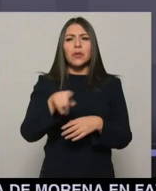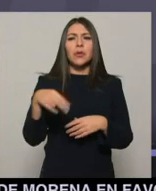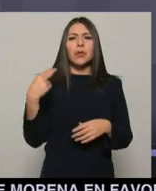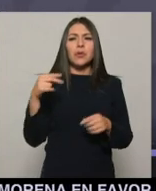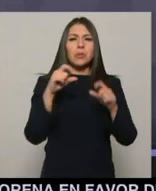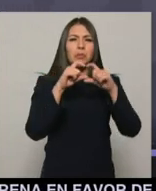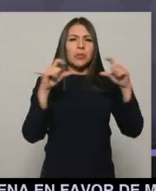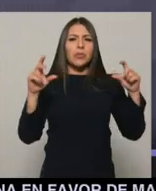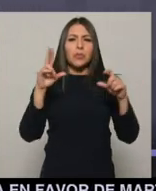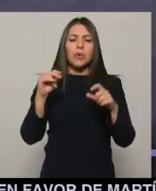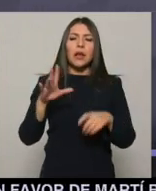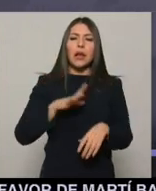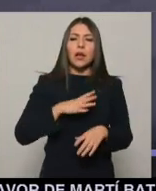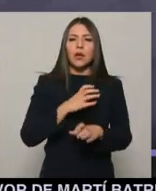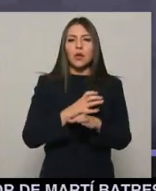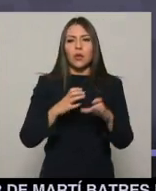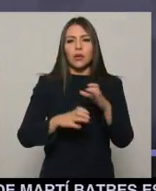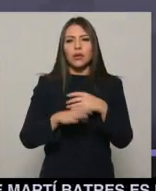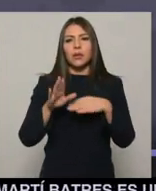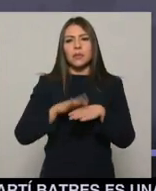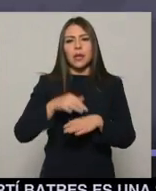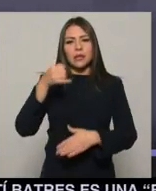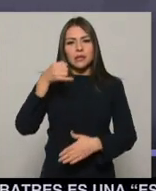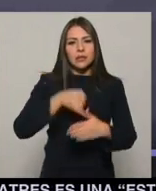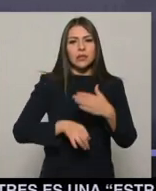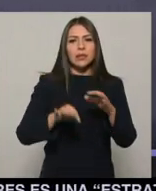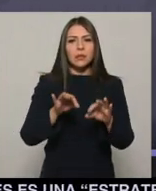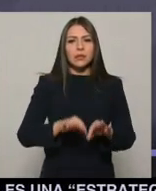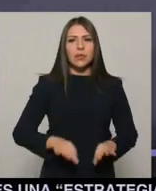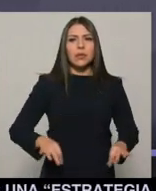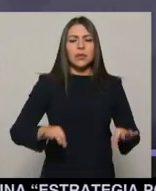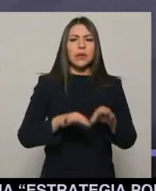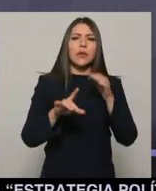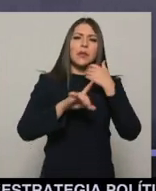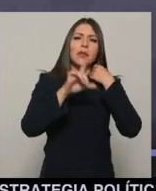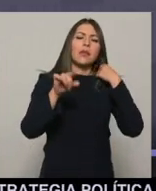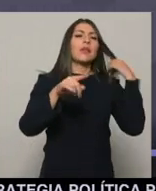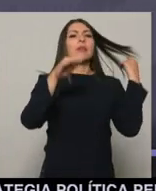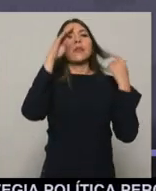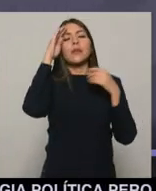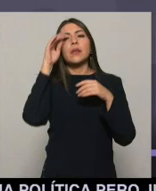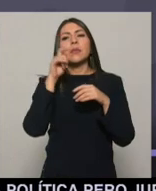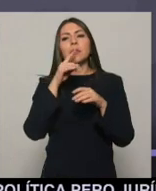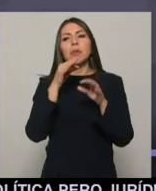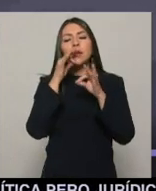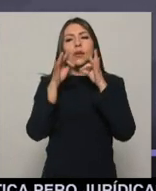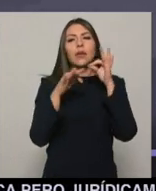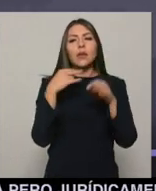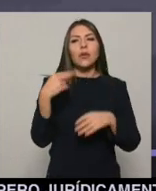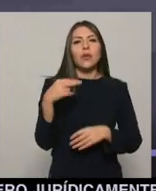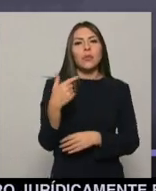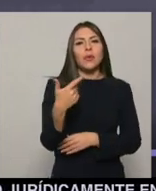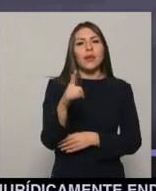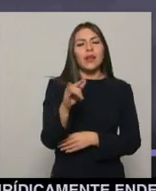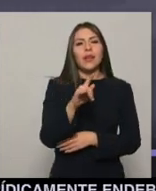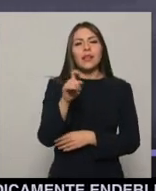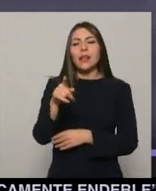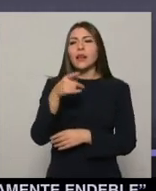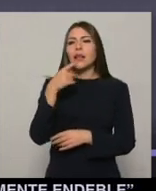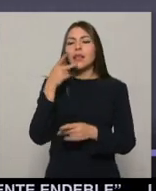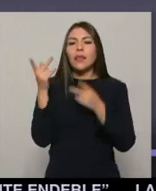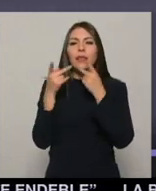nombre porque hay cosas más de fondo que hay que discutir, pero también fue una cuestión de medios, es algo pegajoso, es algo que suena, en las